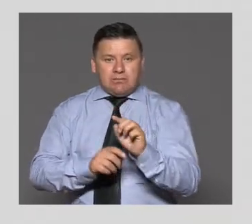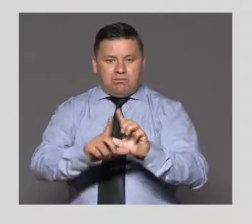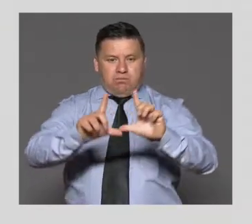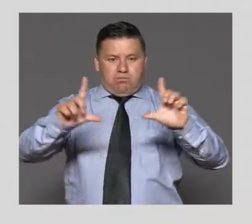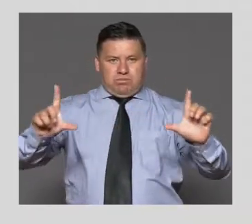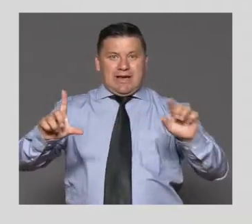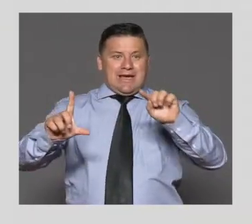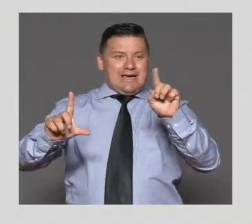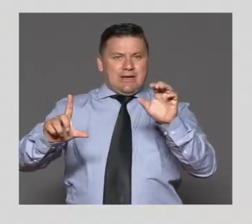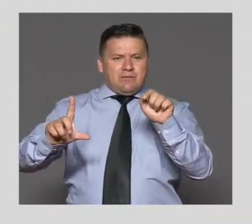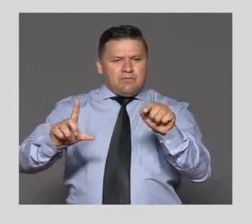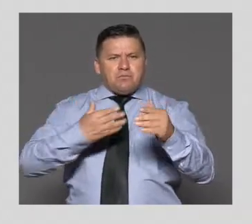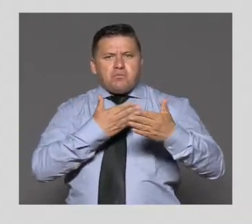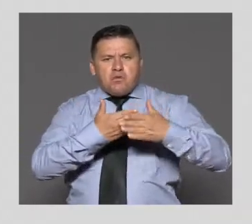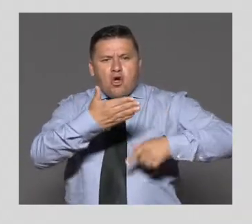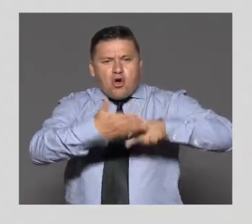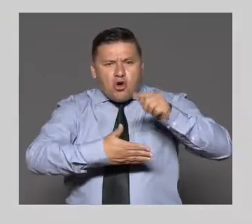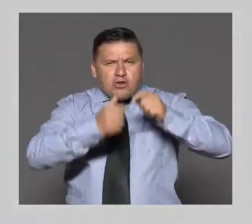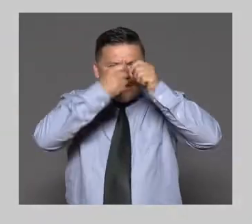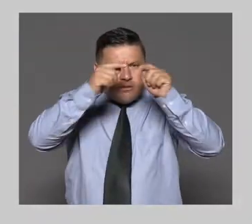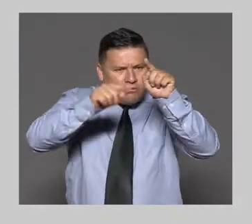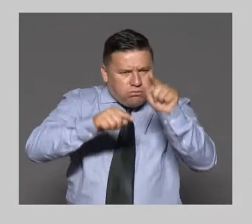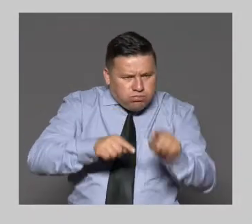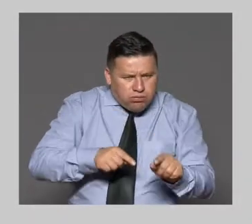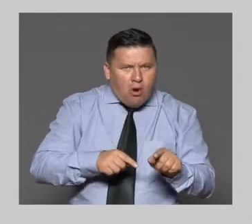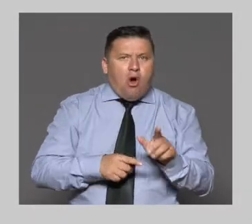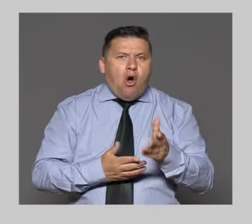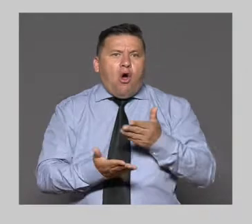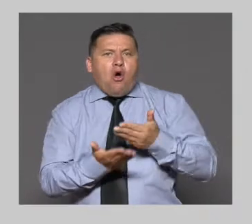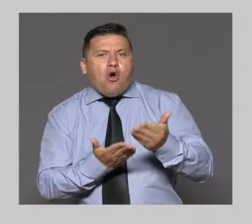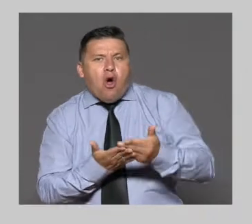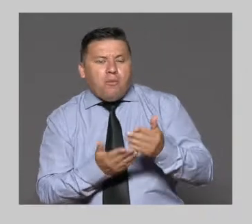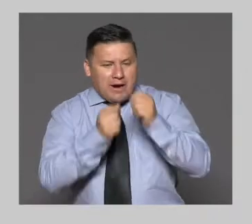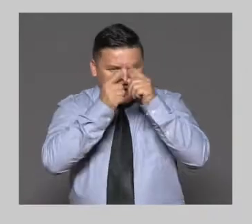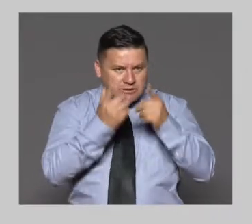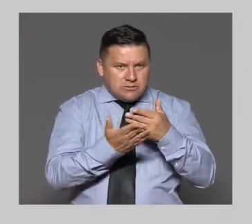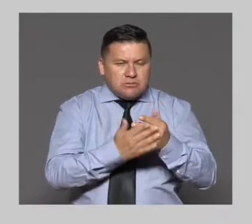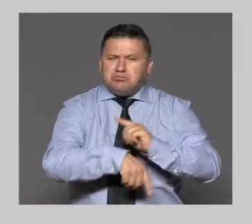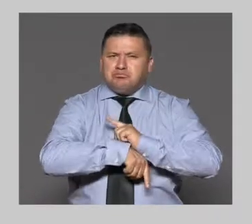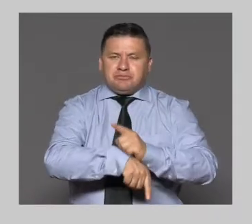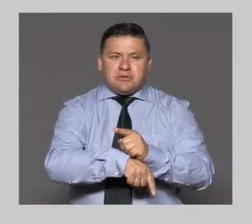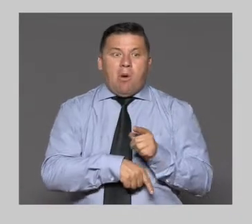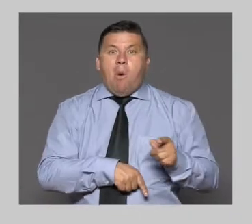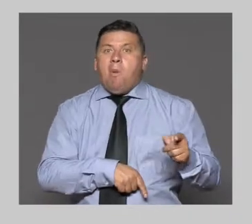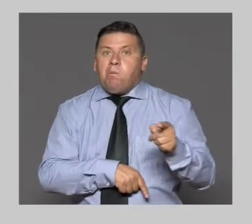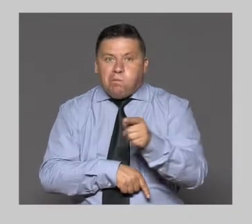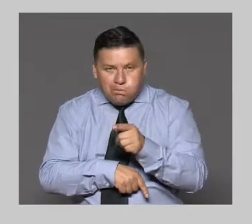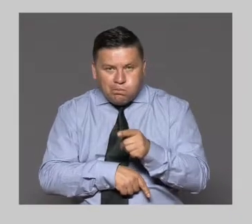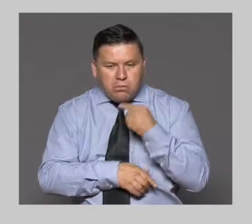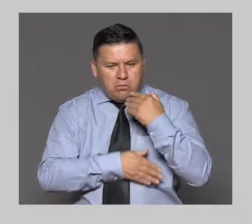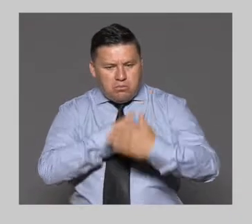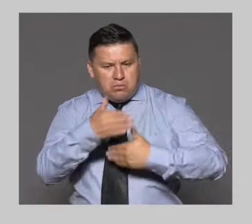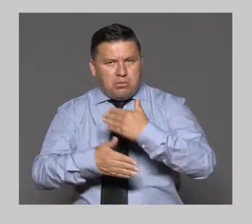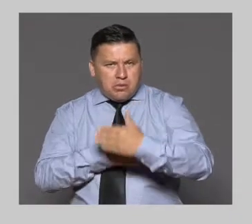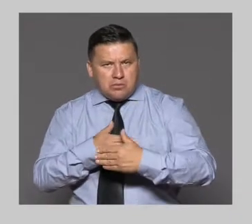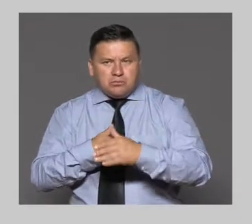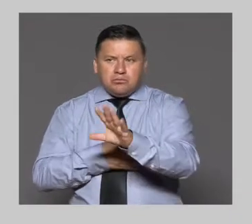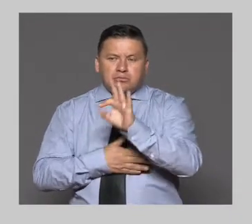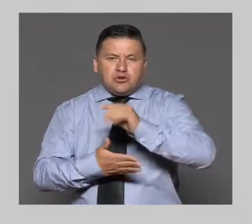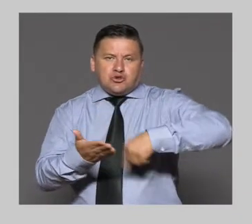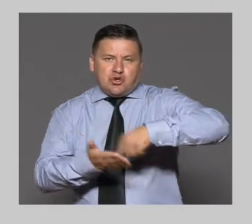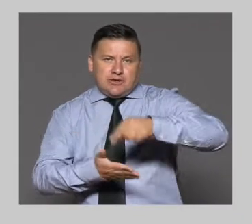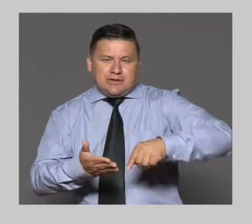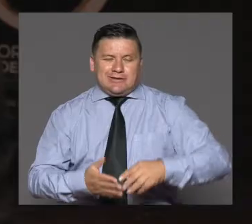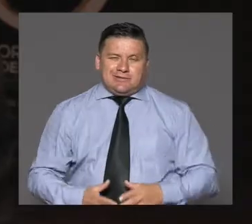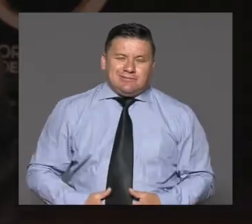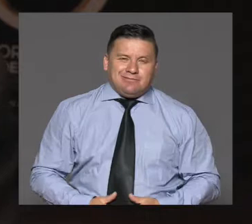plataforma donde se reportan todos los contratos con el Estado o sistema de compra pública en tiempo real. Allí se hacen todos los procedimientos de elección de